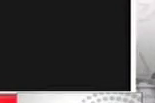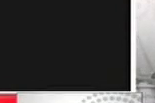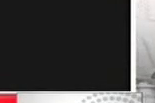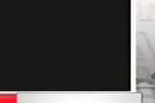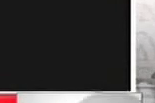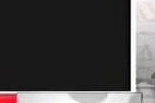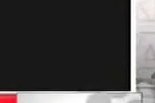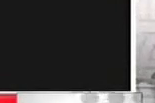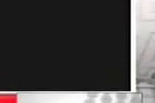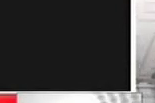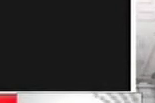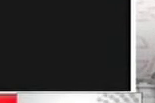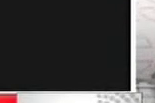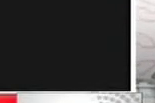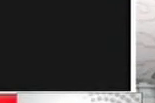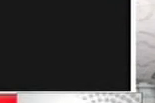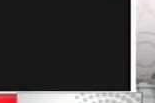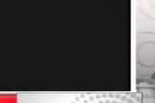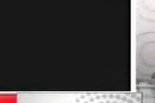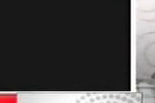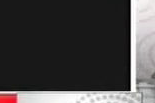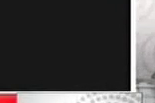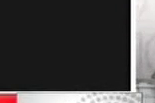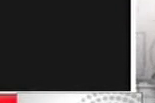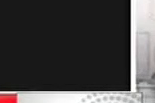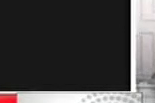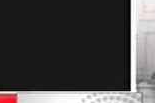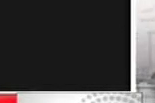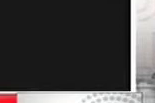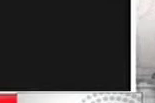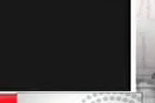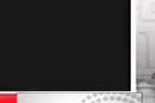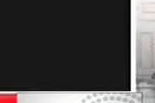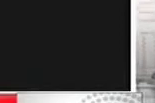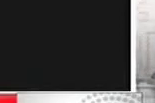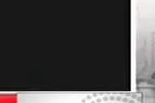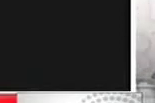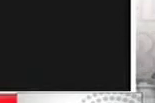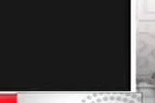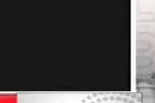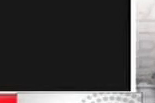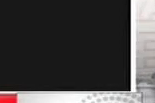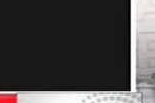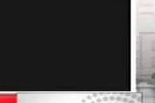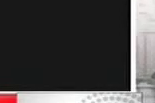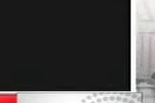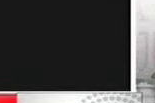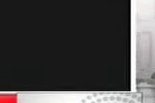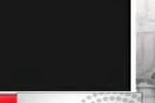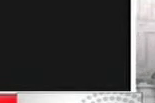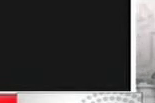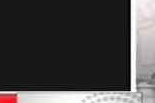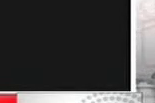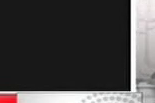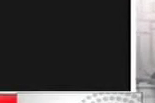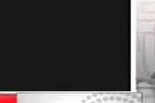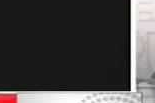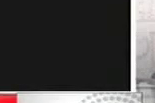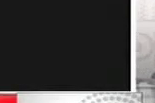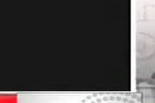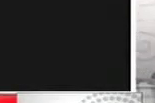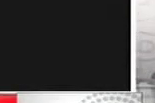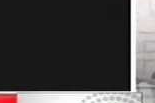son obras de obras nuevas, obras de inversión, ¿no? Entonces eso creo que también